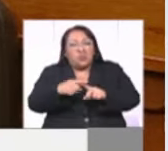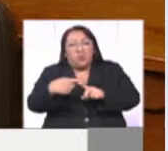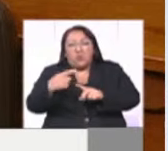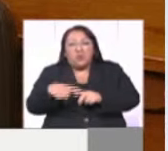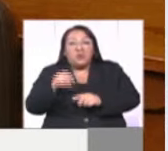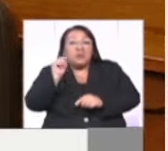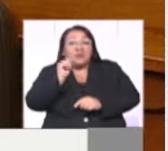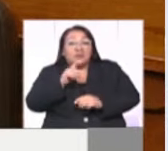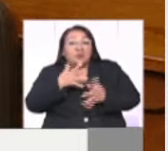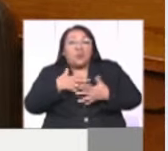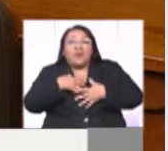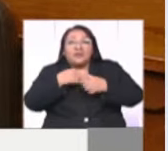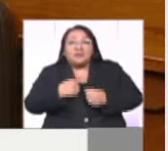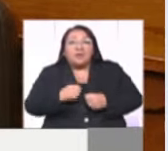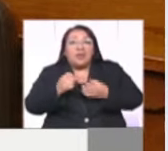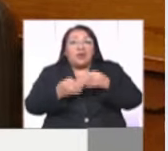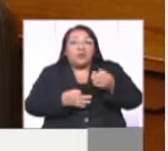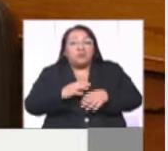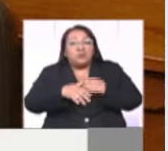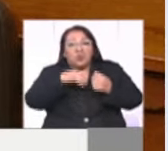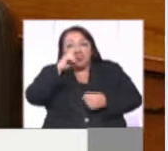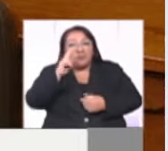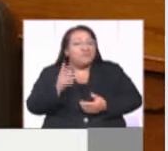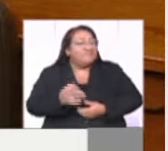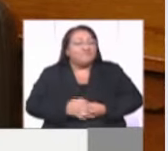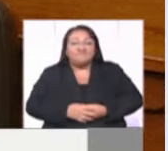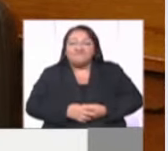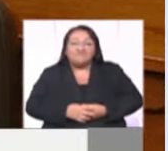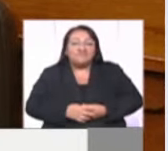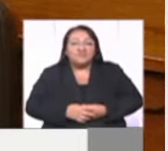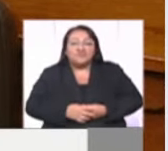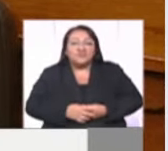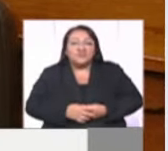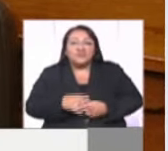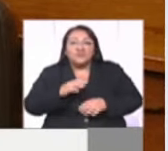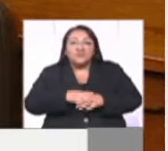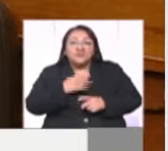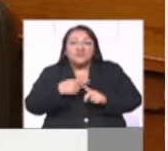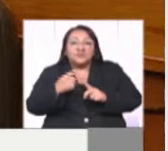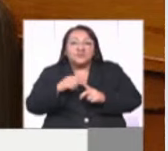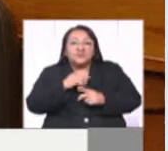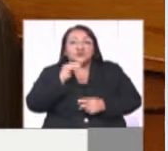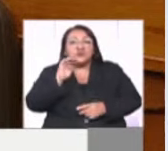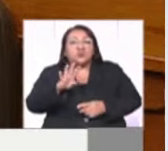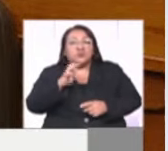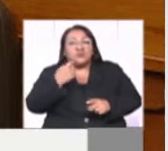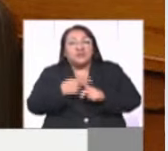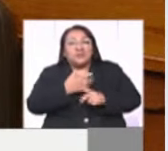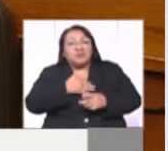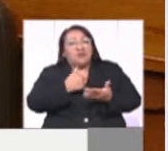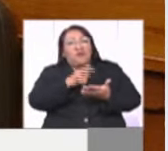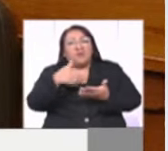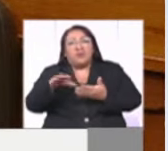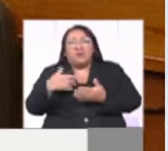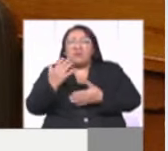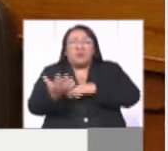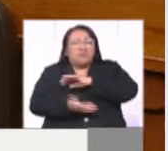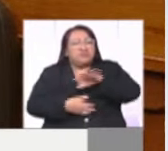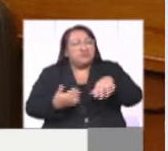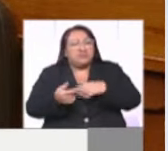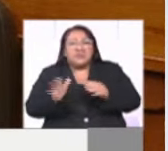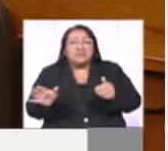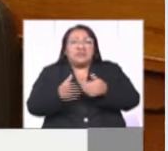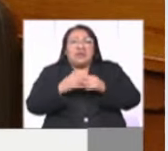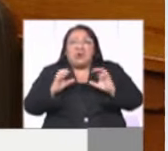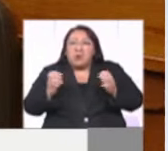la inestabilidad política producida por la vacancia consecutiva de 4 expresidentes, el cierre